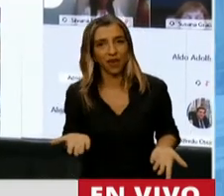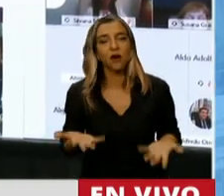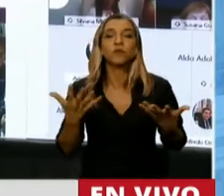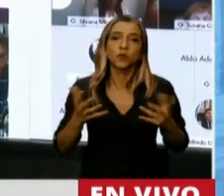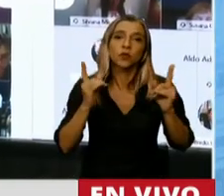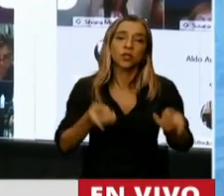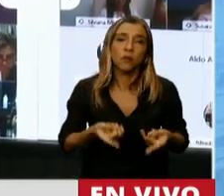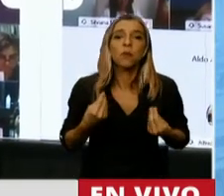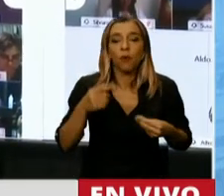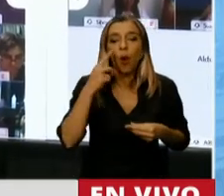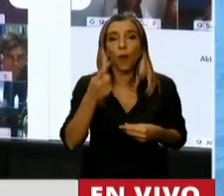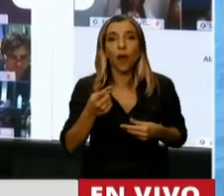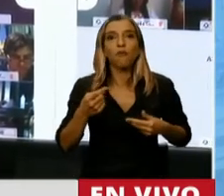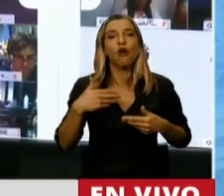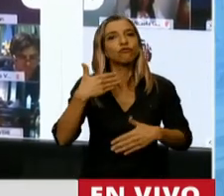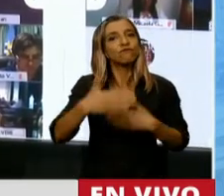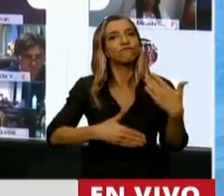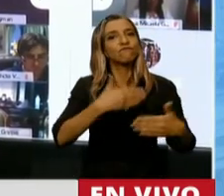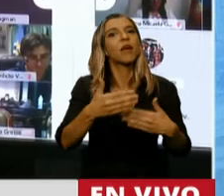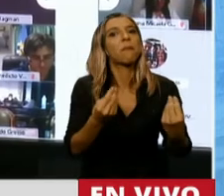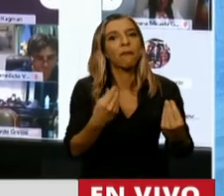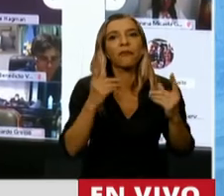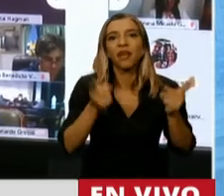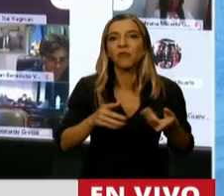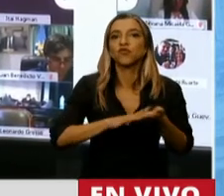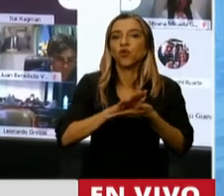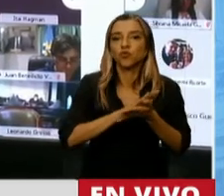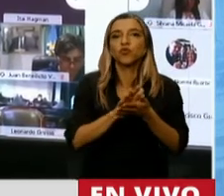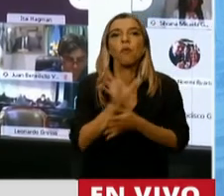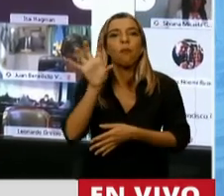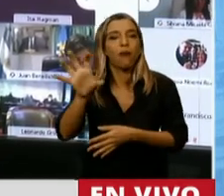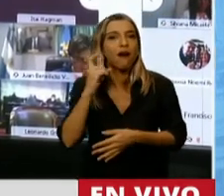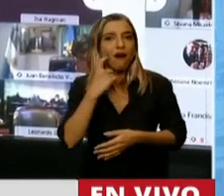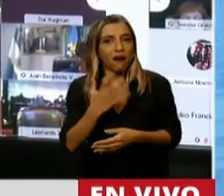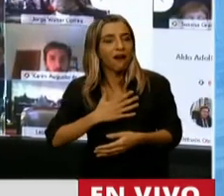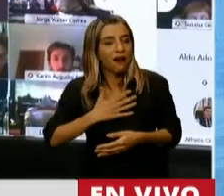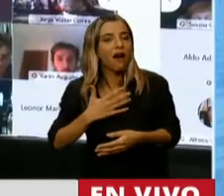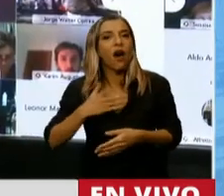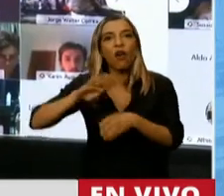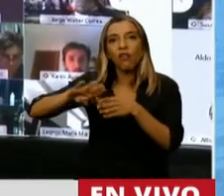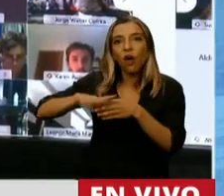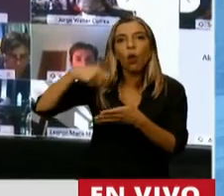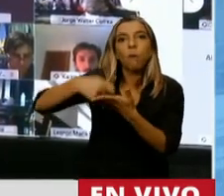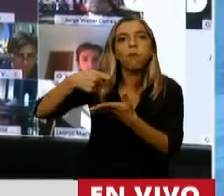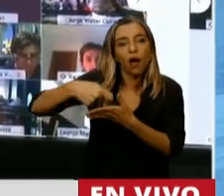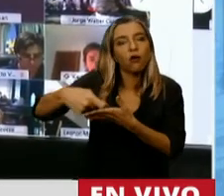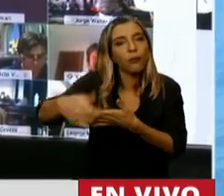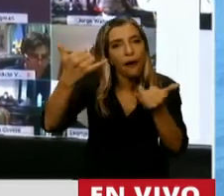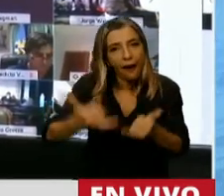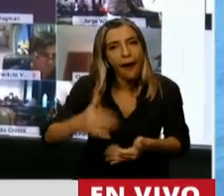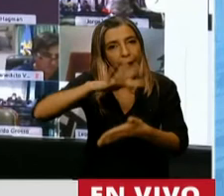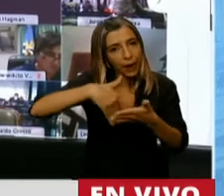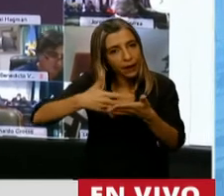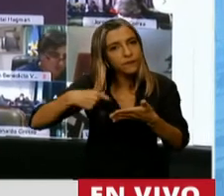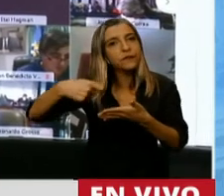avanzado en el acuerdo para el cobro de la deuda de san luís de igual manera se prevee una partida específica